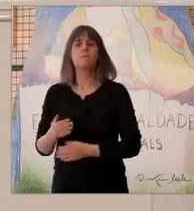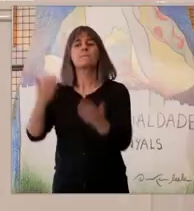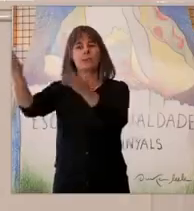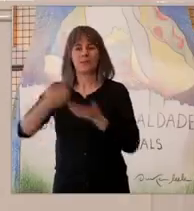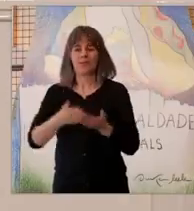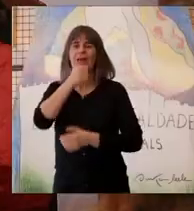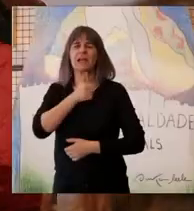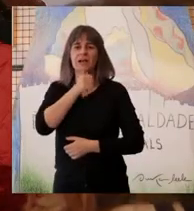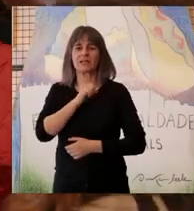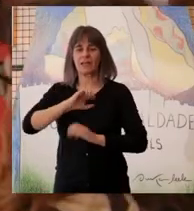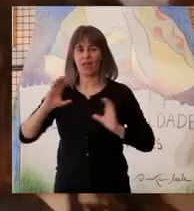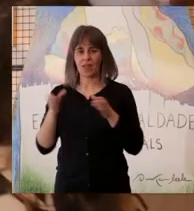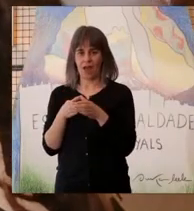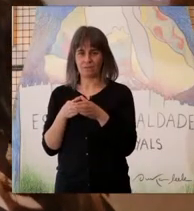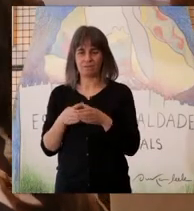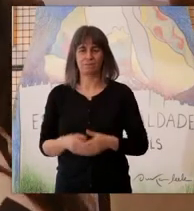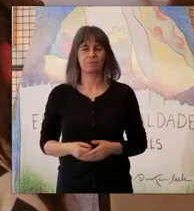Muchísimas gracias gracias